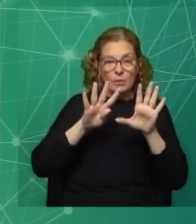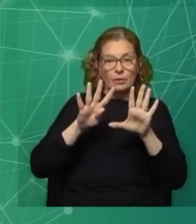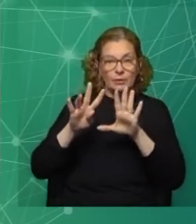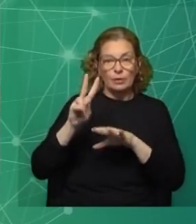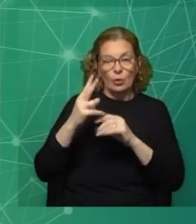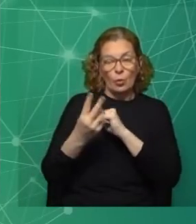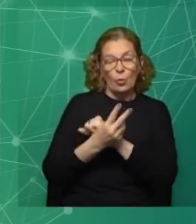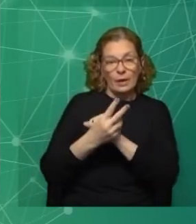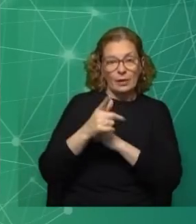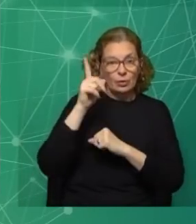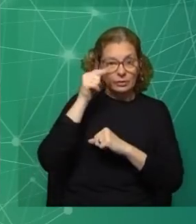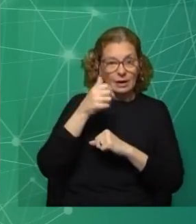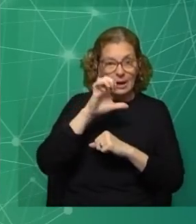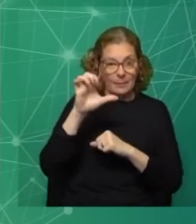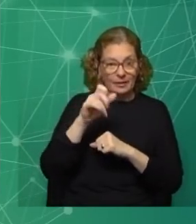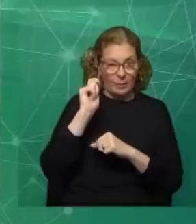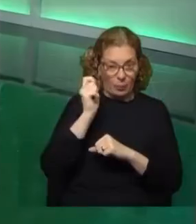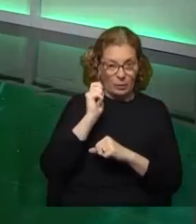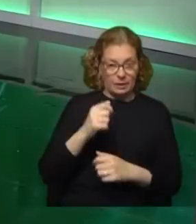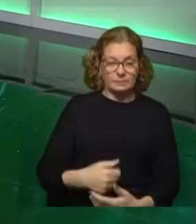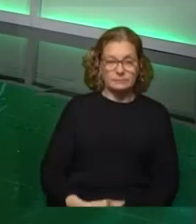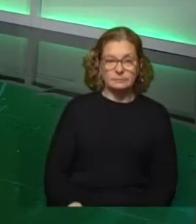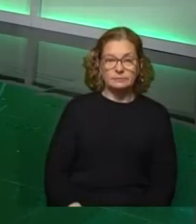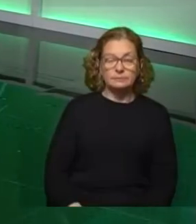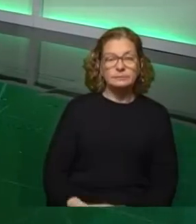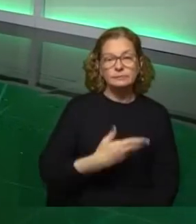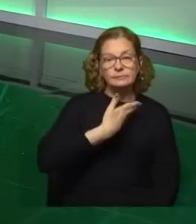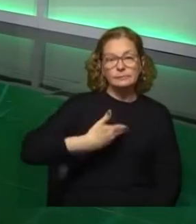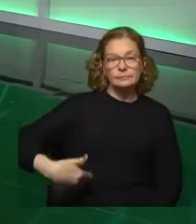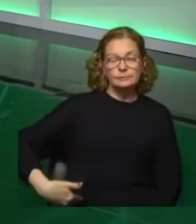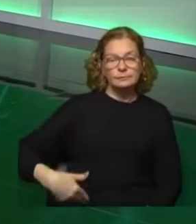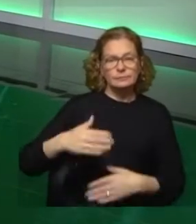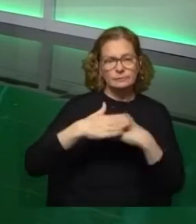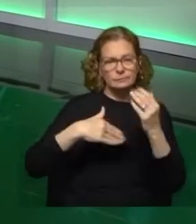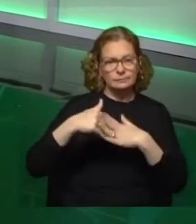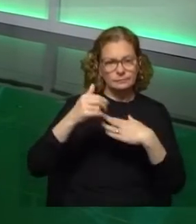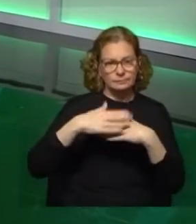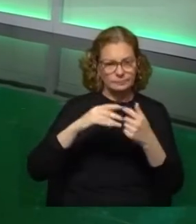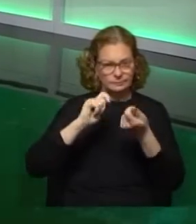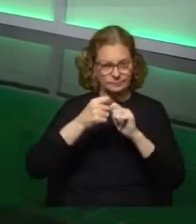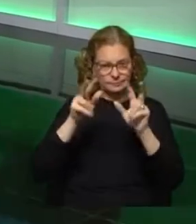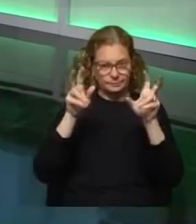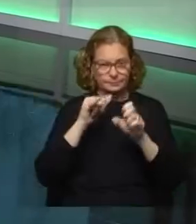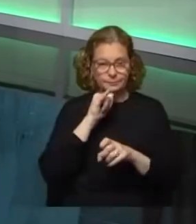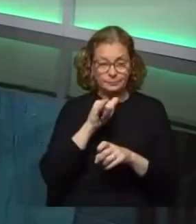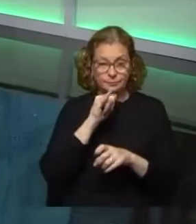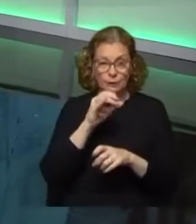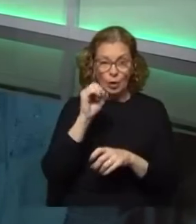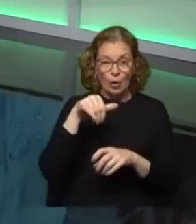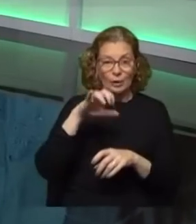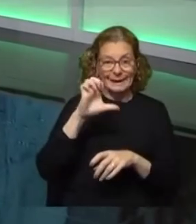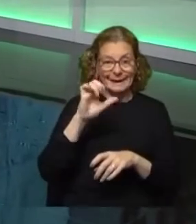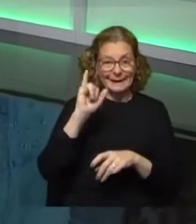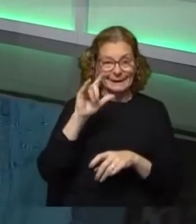defensa de anteriores de las empresas públicas el presidente de la cámara de la construcción les contamos cambiando de tema Diego onil